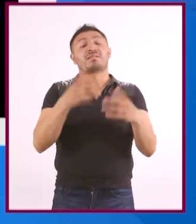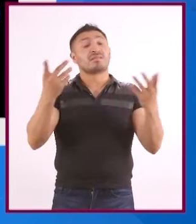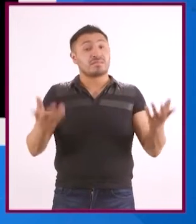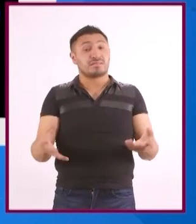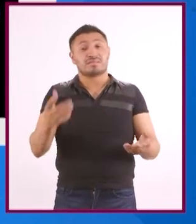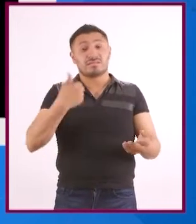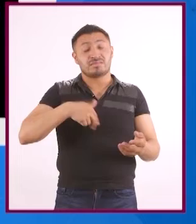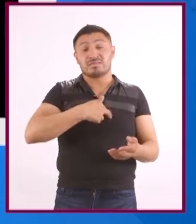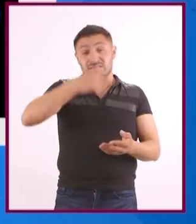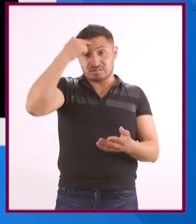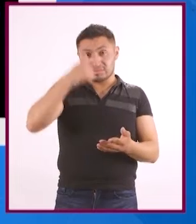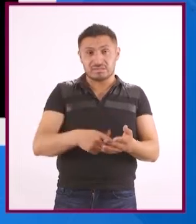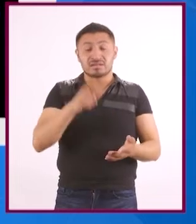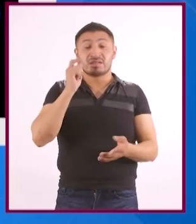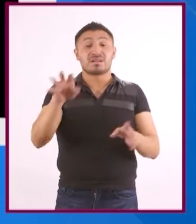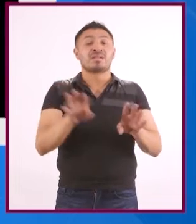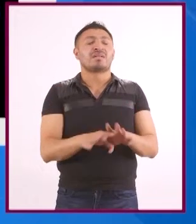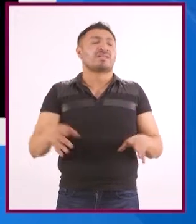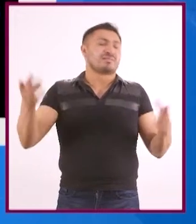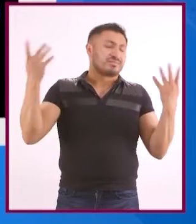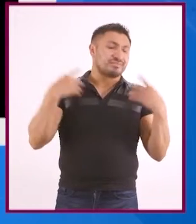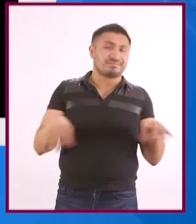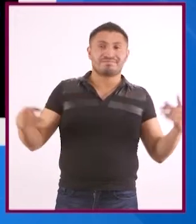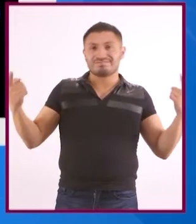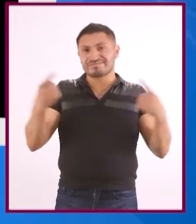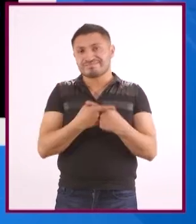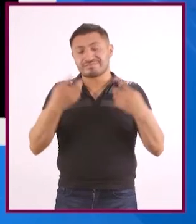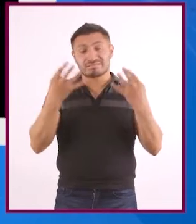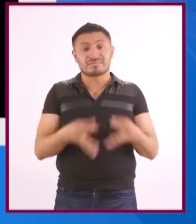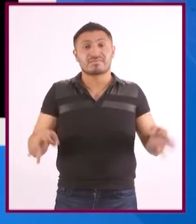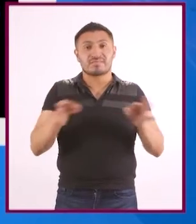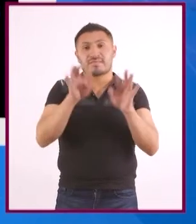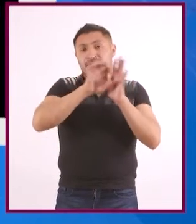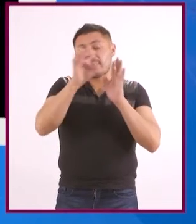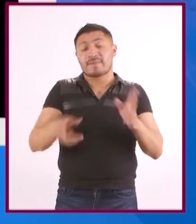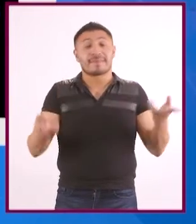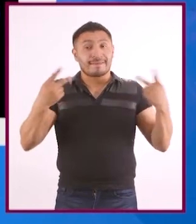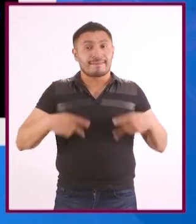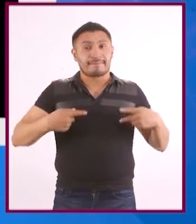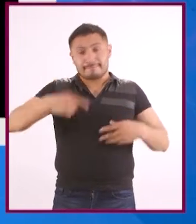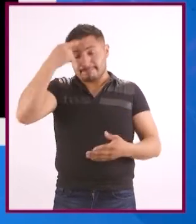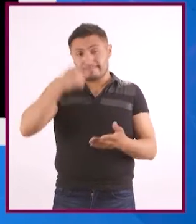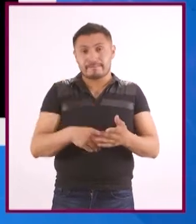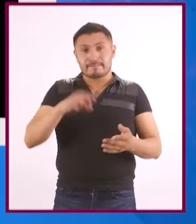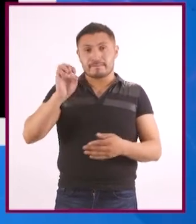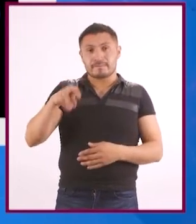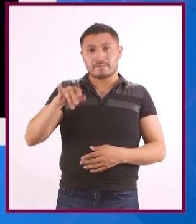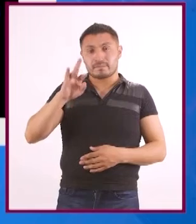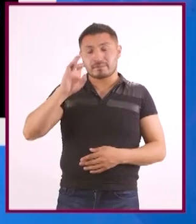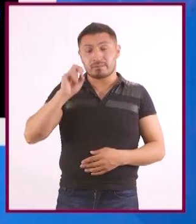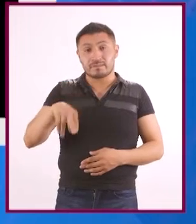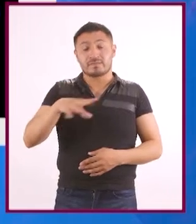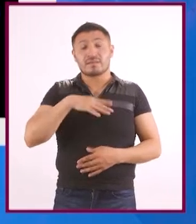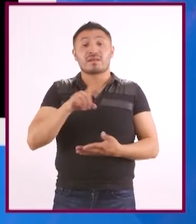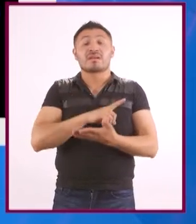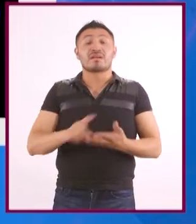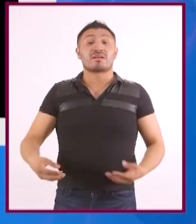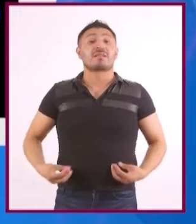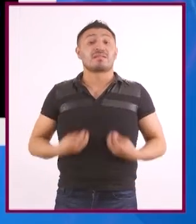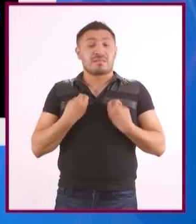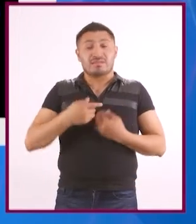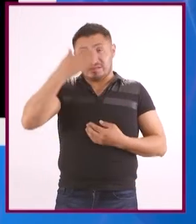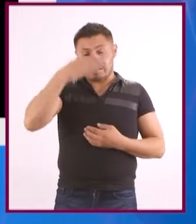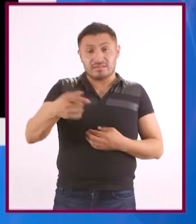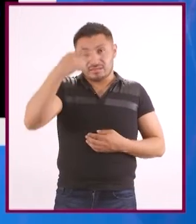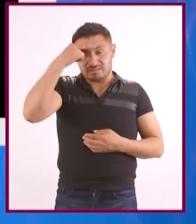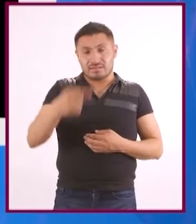efectivamente consideramos que hay un dilema moral importante, ¿no? Por ejemplo, las personas que consideran que el embrión tiene un derecho a la vida, sabemos que para